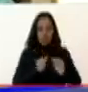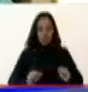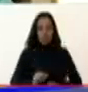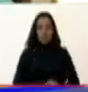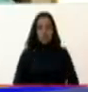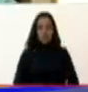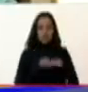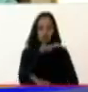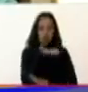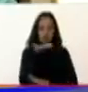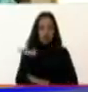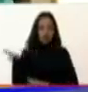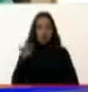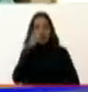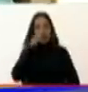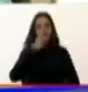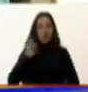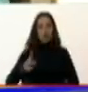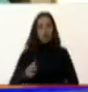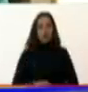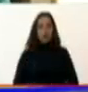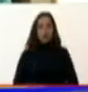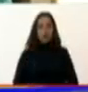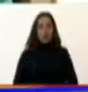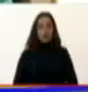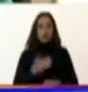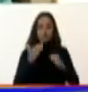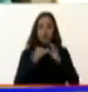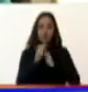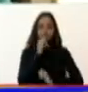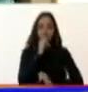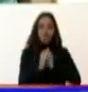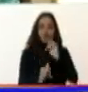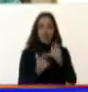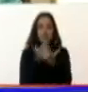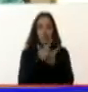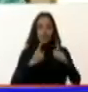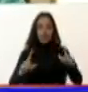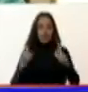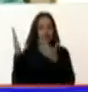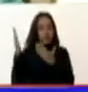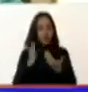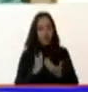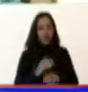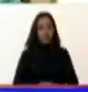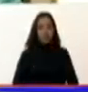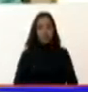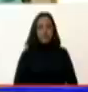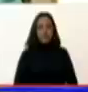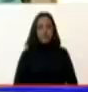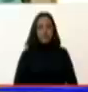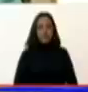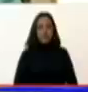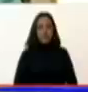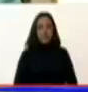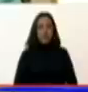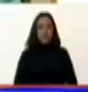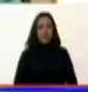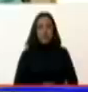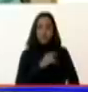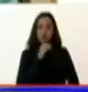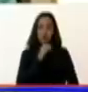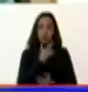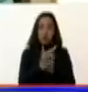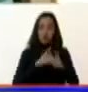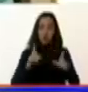lleve a los pueblos el mensaje de liberación que está llegando. El mensaje está llegando